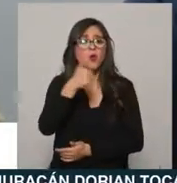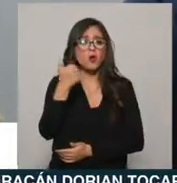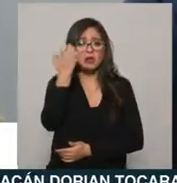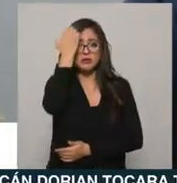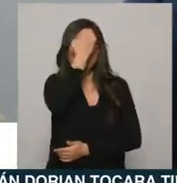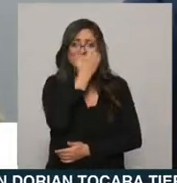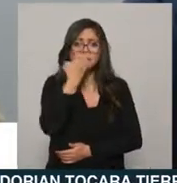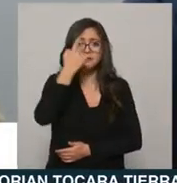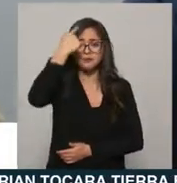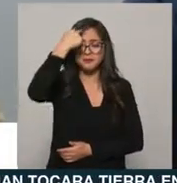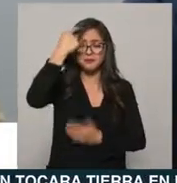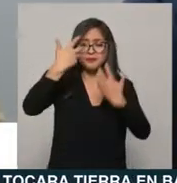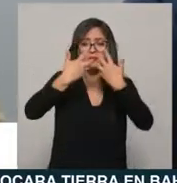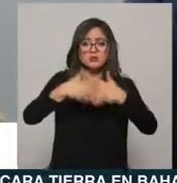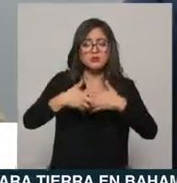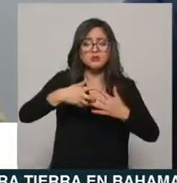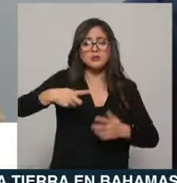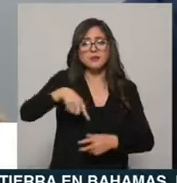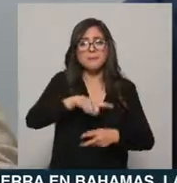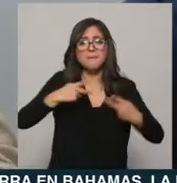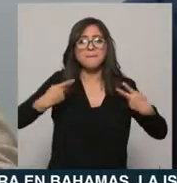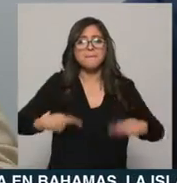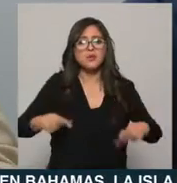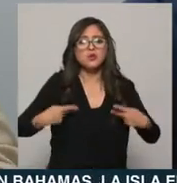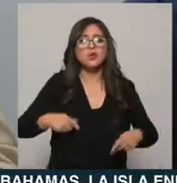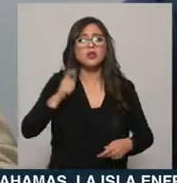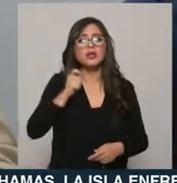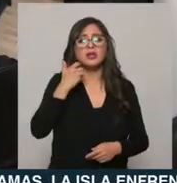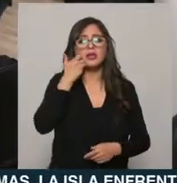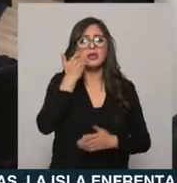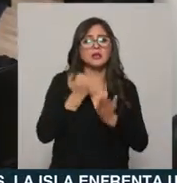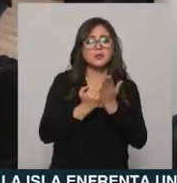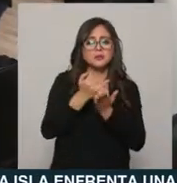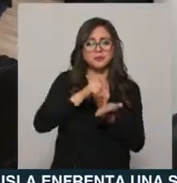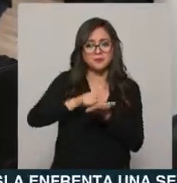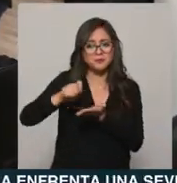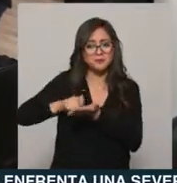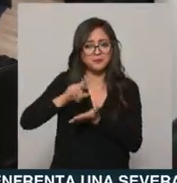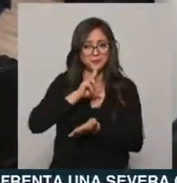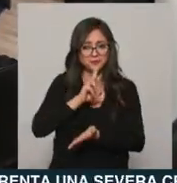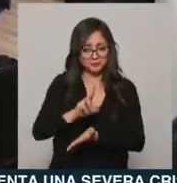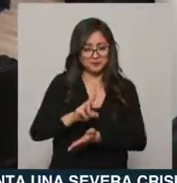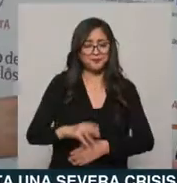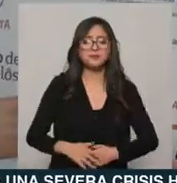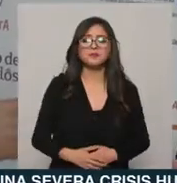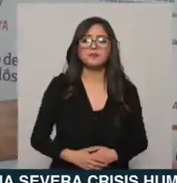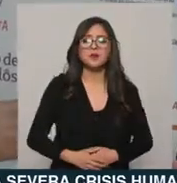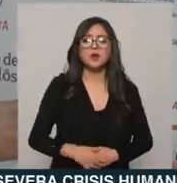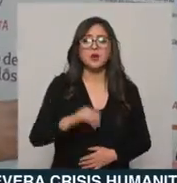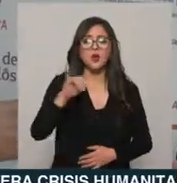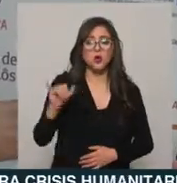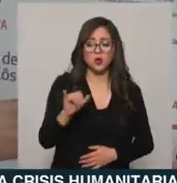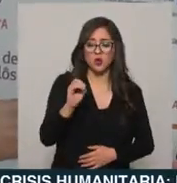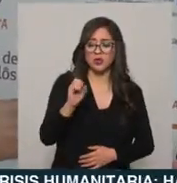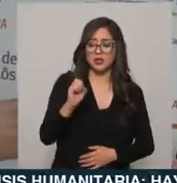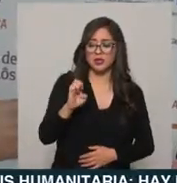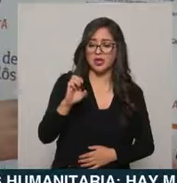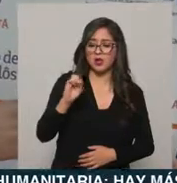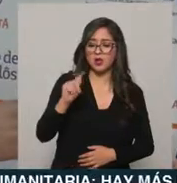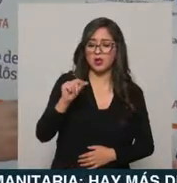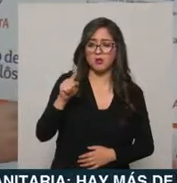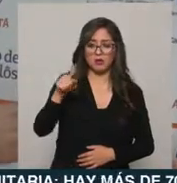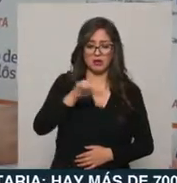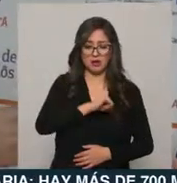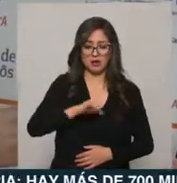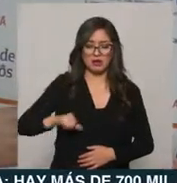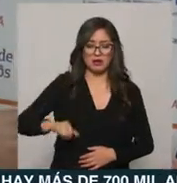salud mental de las personas que corresponde a dicha encuesta. El alcalde de Milpa Alta, José Octavio Rivero Villaseñor, detalló